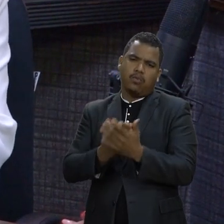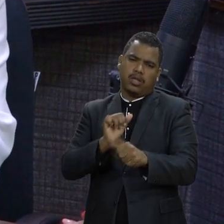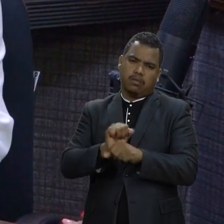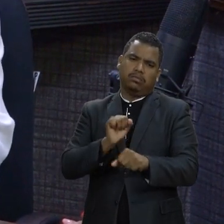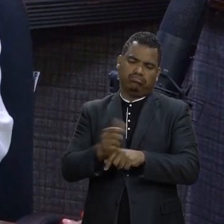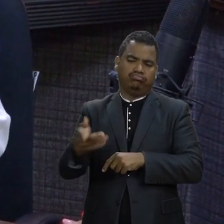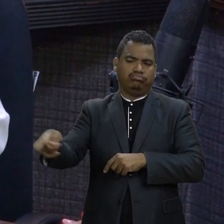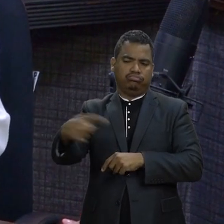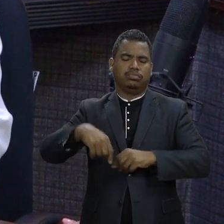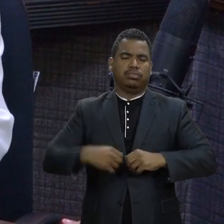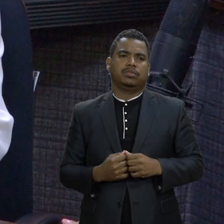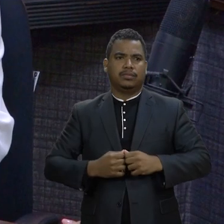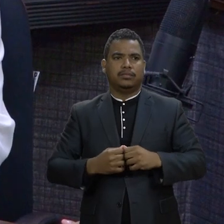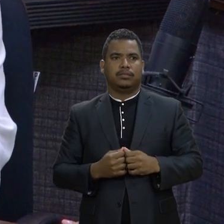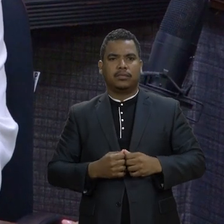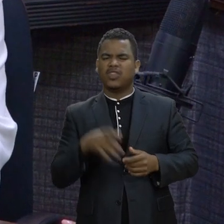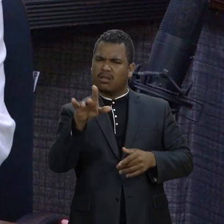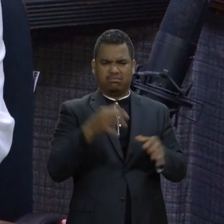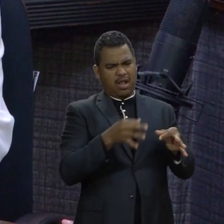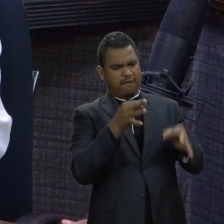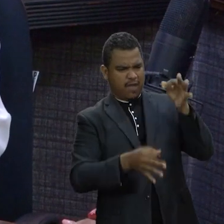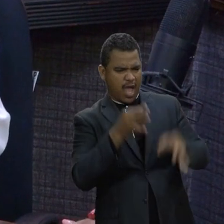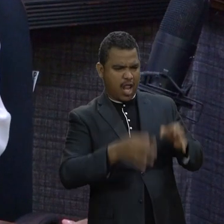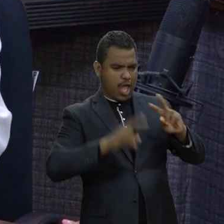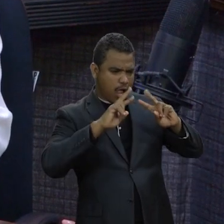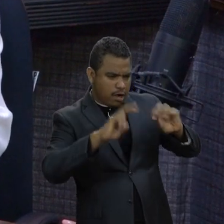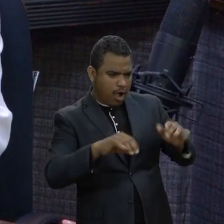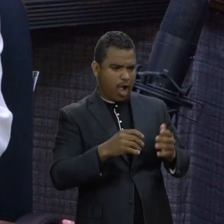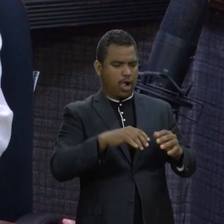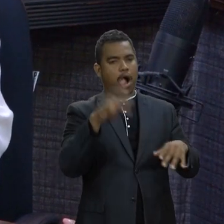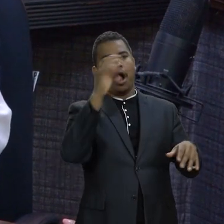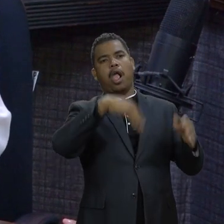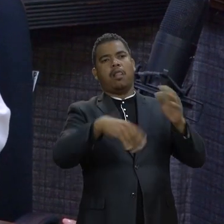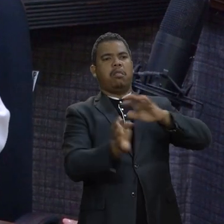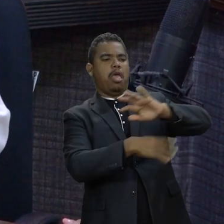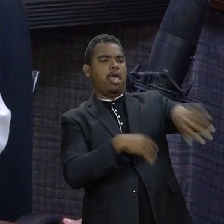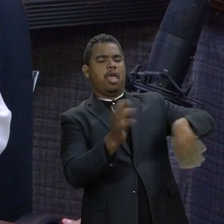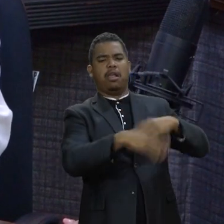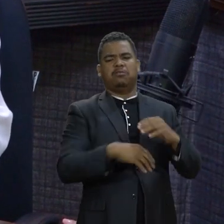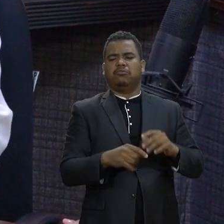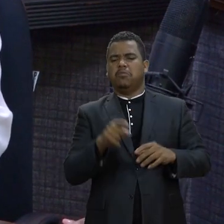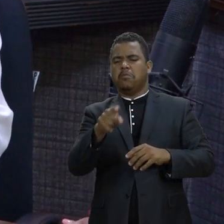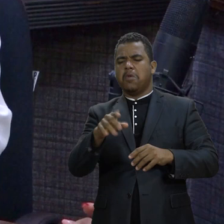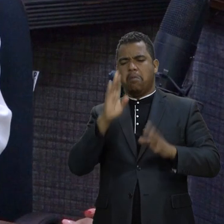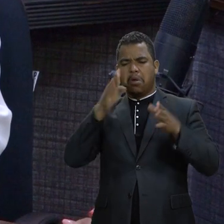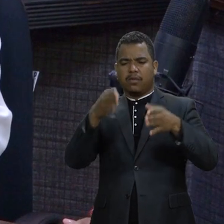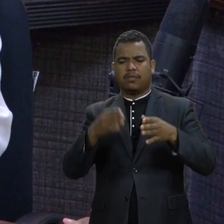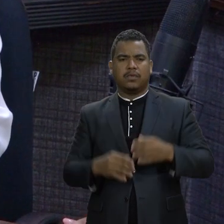fiscales muy atentos, fiscales que están investigando muy bien. Ahora no es la generalidad. Antes